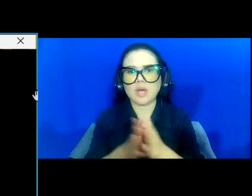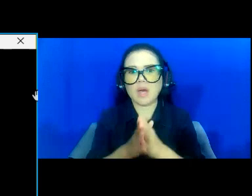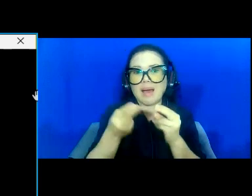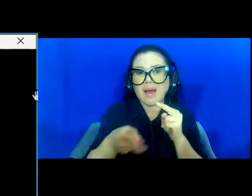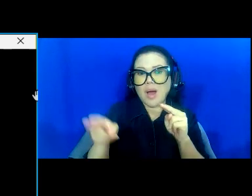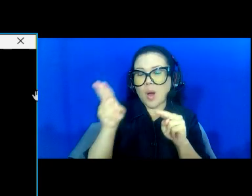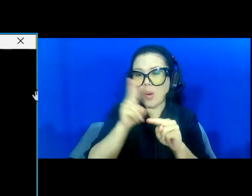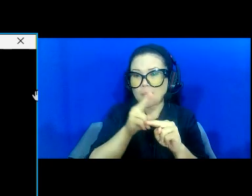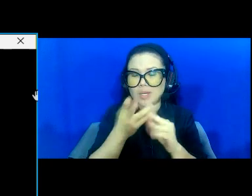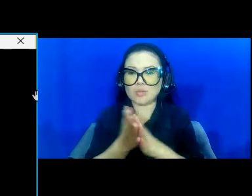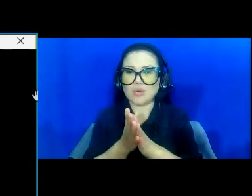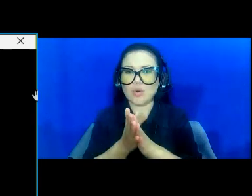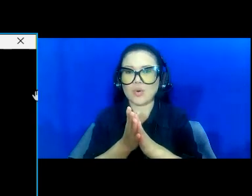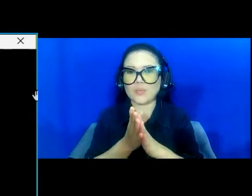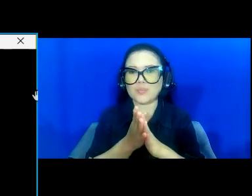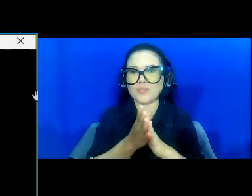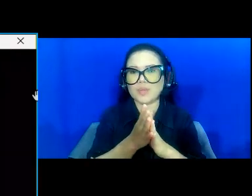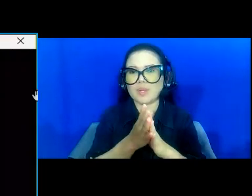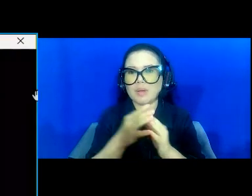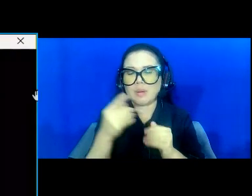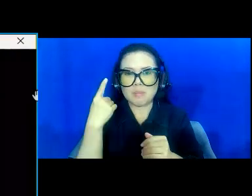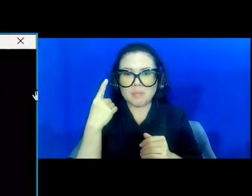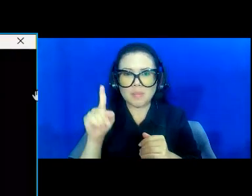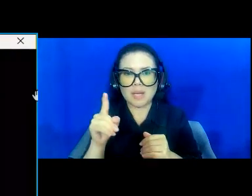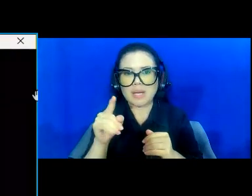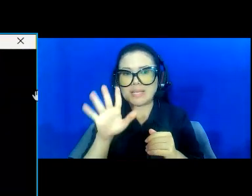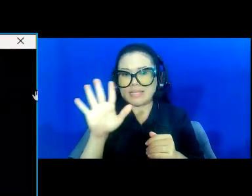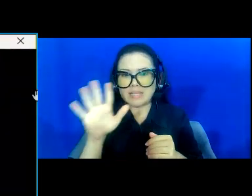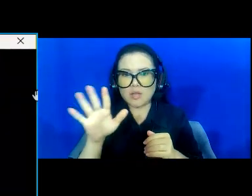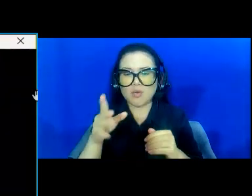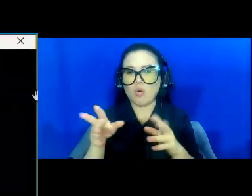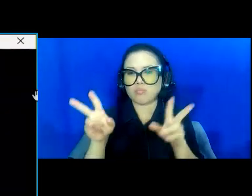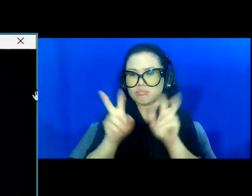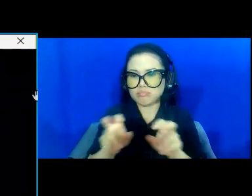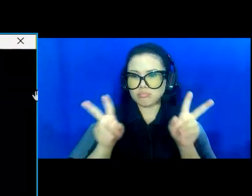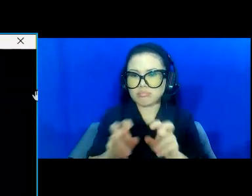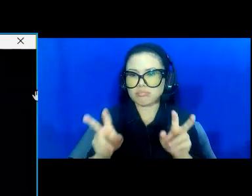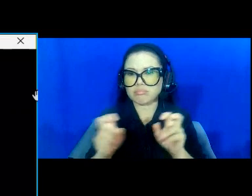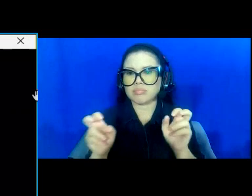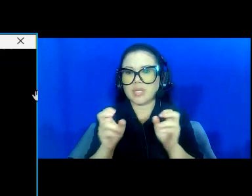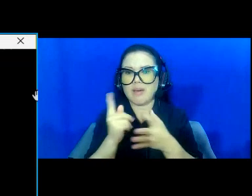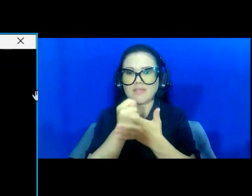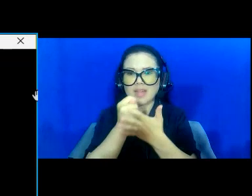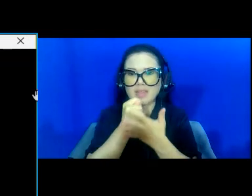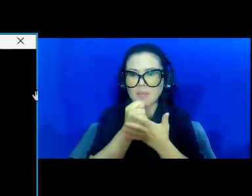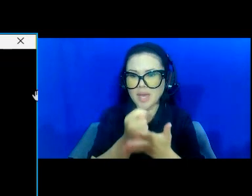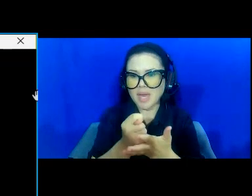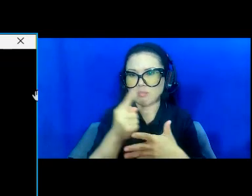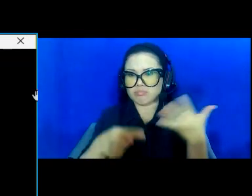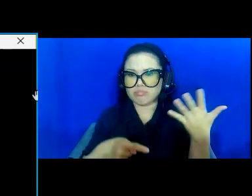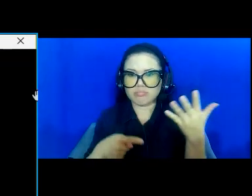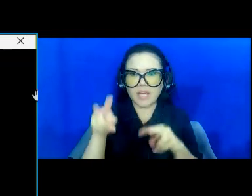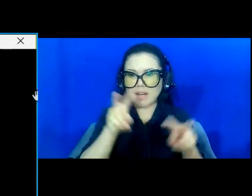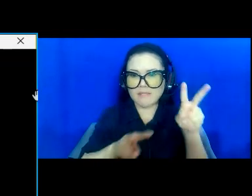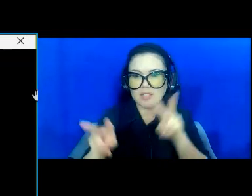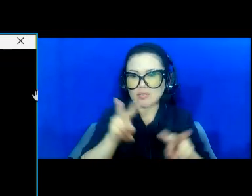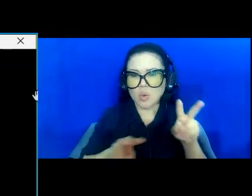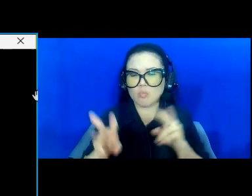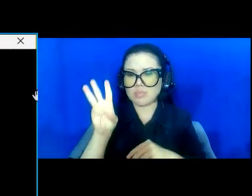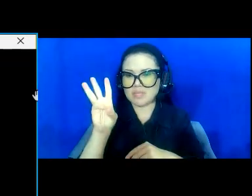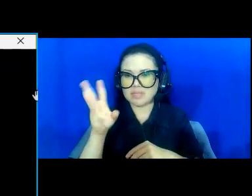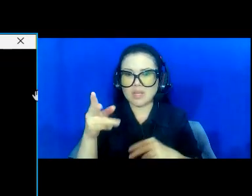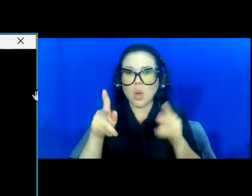y personas sexo y género diversas. La A5, la revisión y actualización de estándares de tratamiento. Y la A6, revisión y desarrollo de política